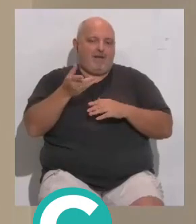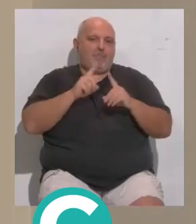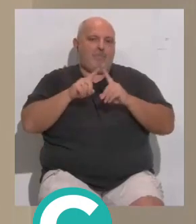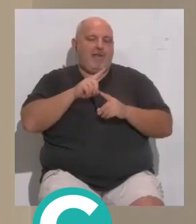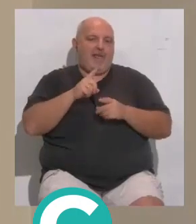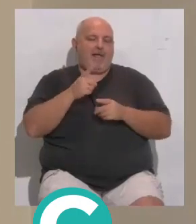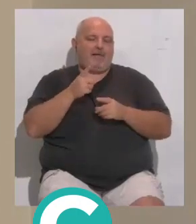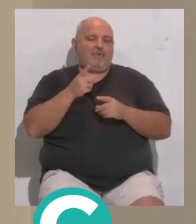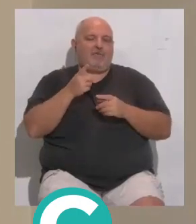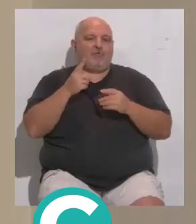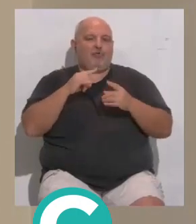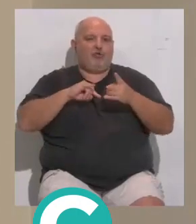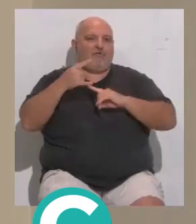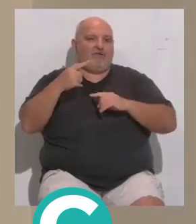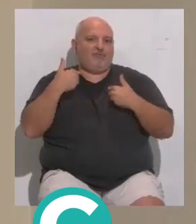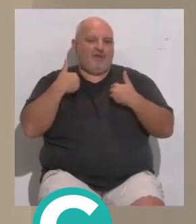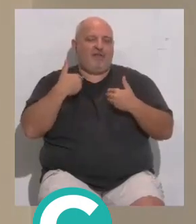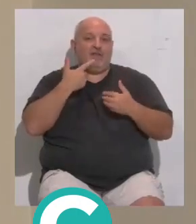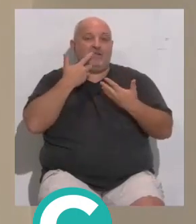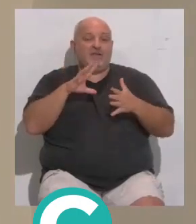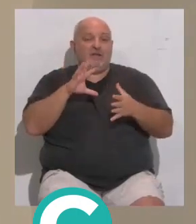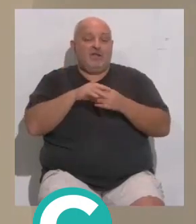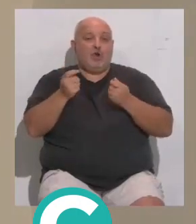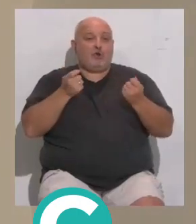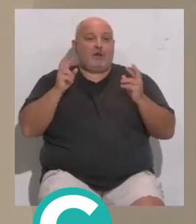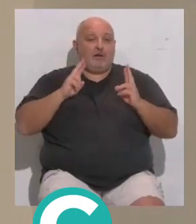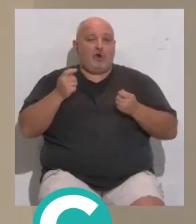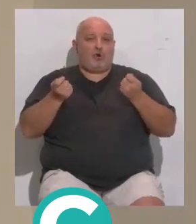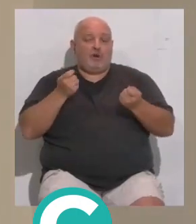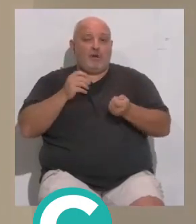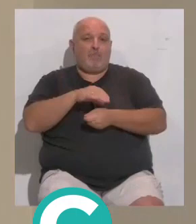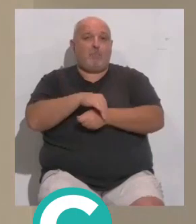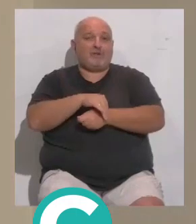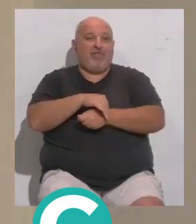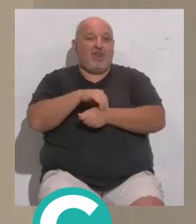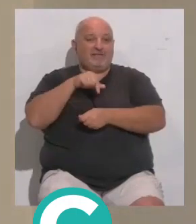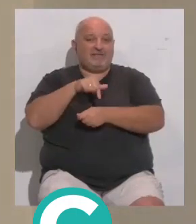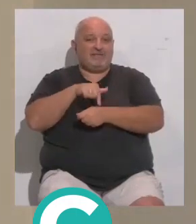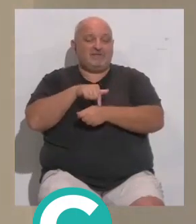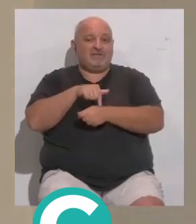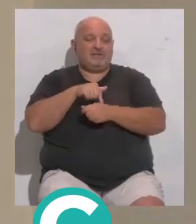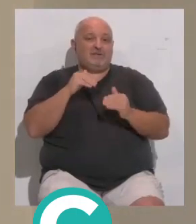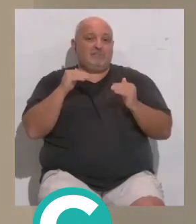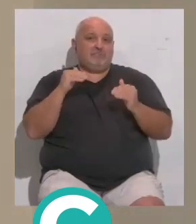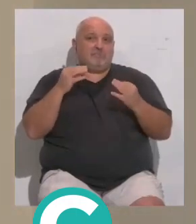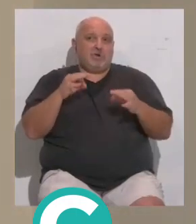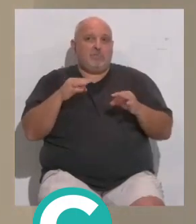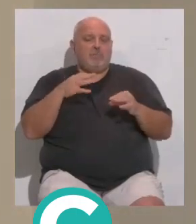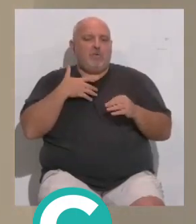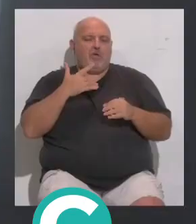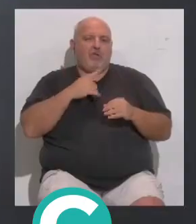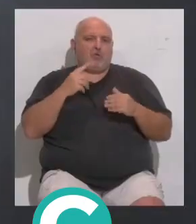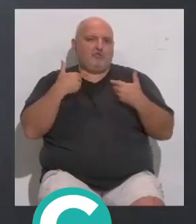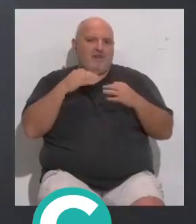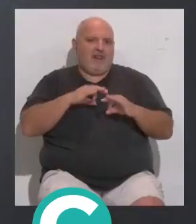tiene que hacer y eso hace un sufrimiento mayor en el corazón. Si controlamos el estrés, controlamos las pulsaciones, teniendo unas pulsaciones dentro del rango normal, ese corazón no